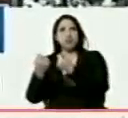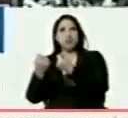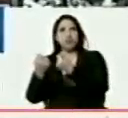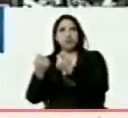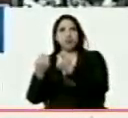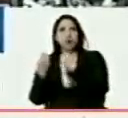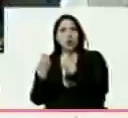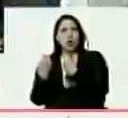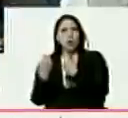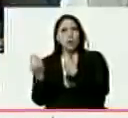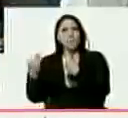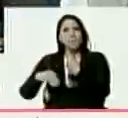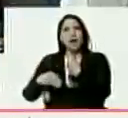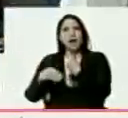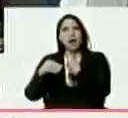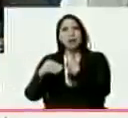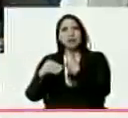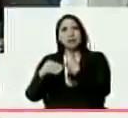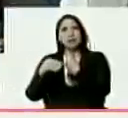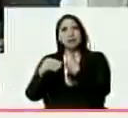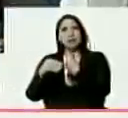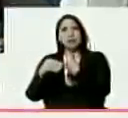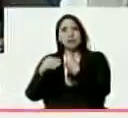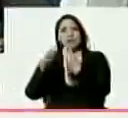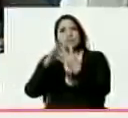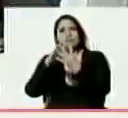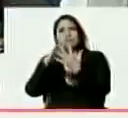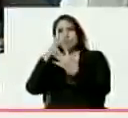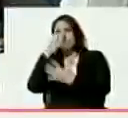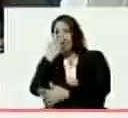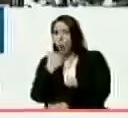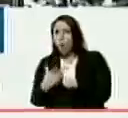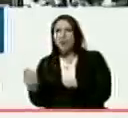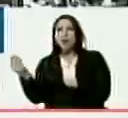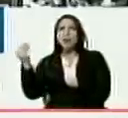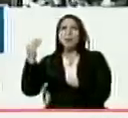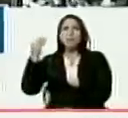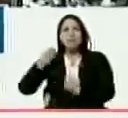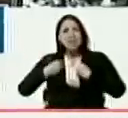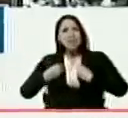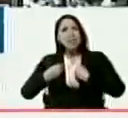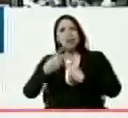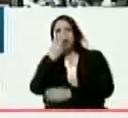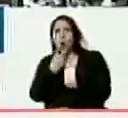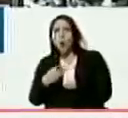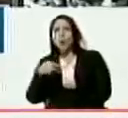Cómo hacen más miserable la vida de los miserables en sus países.